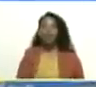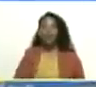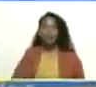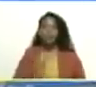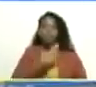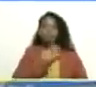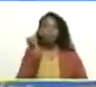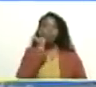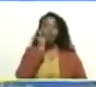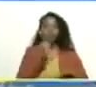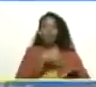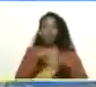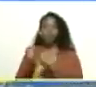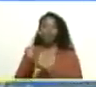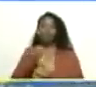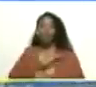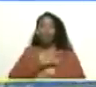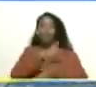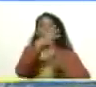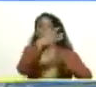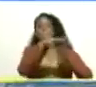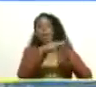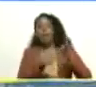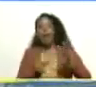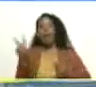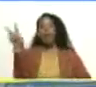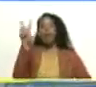apoderará de las riquezas de Venezuela